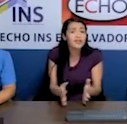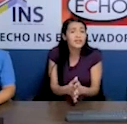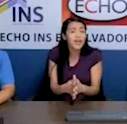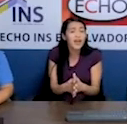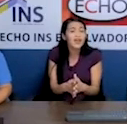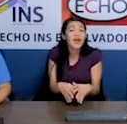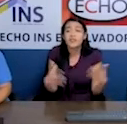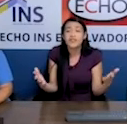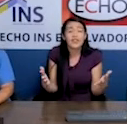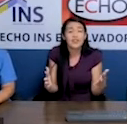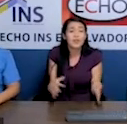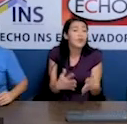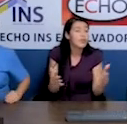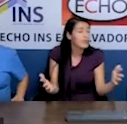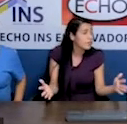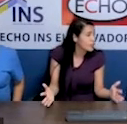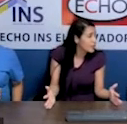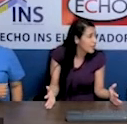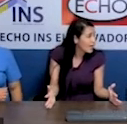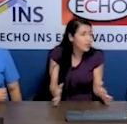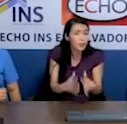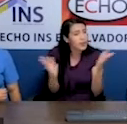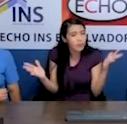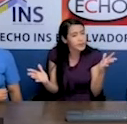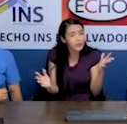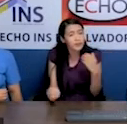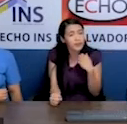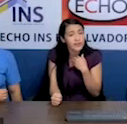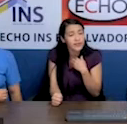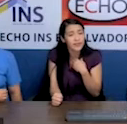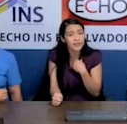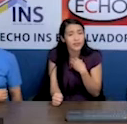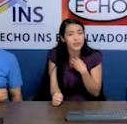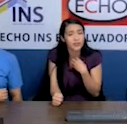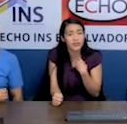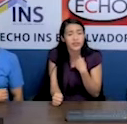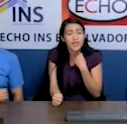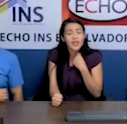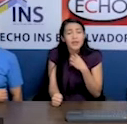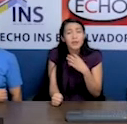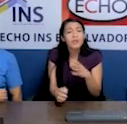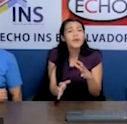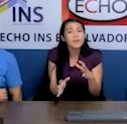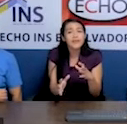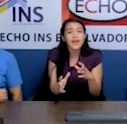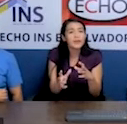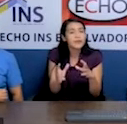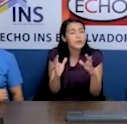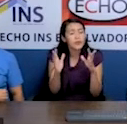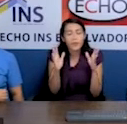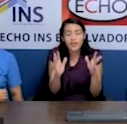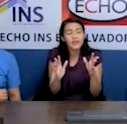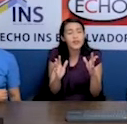tenemos resonancia, a veces la tenemos y no está funcionando. Pueden pasar una serie de situaciones. Podemos